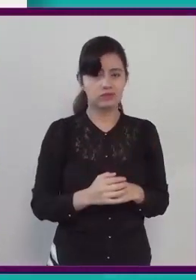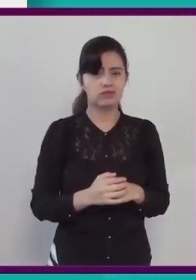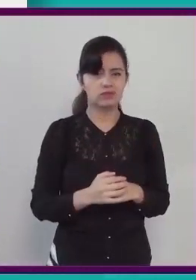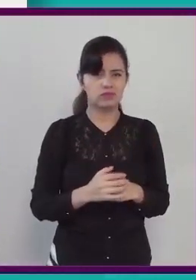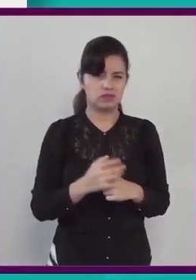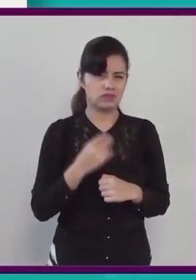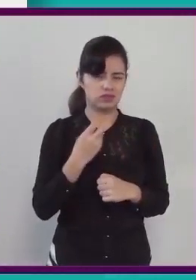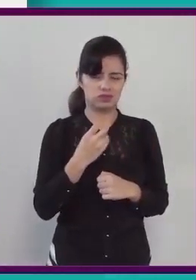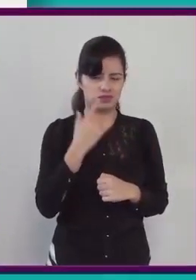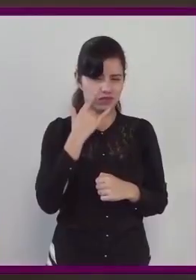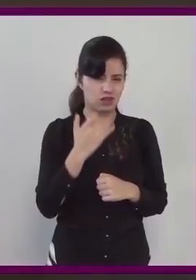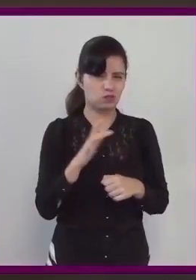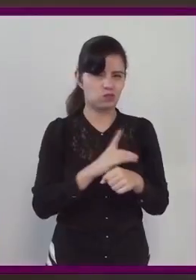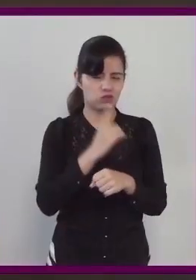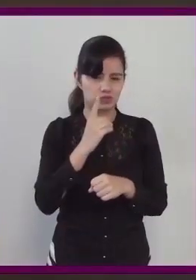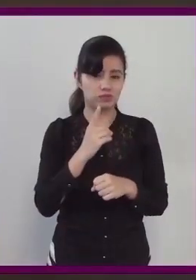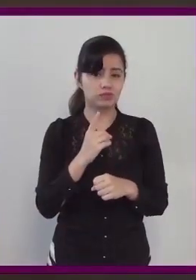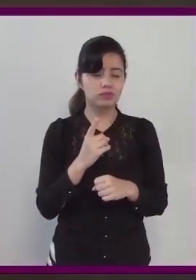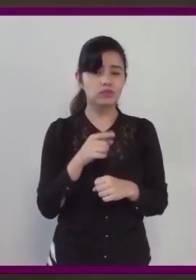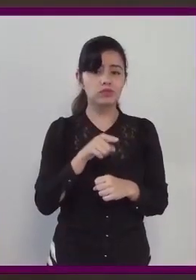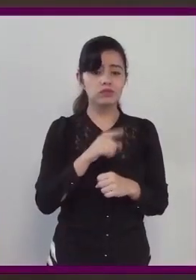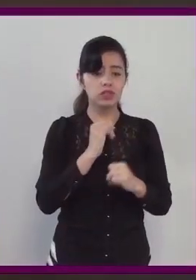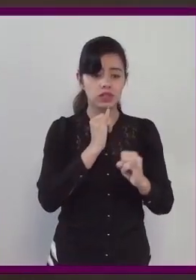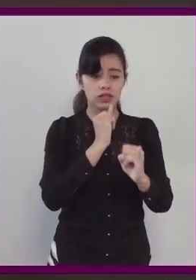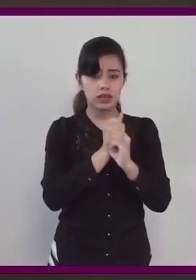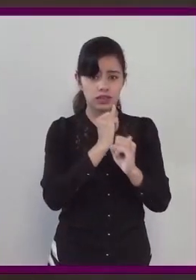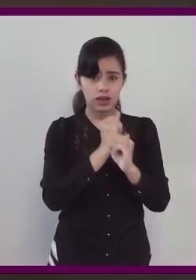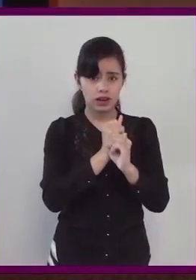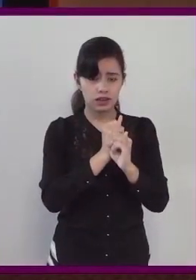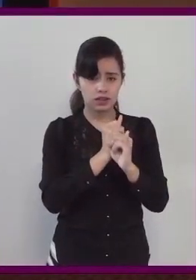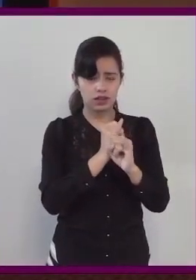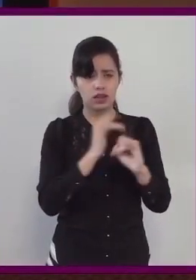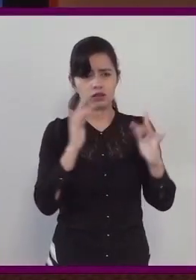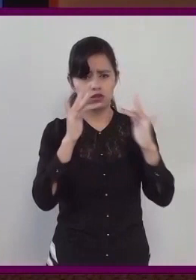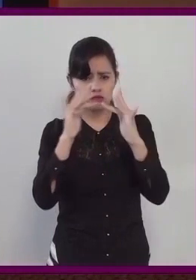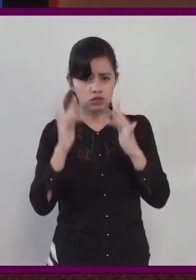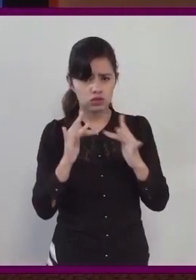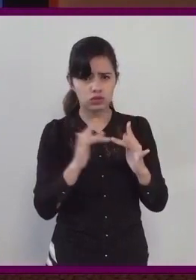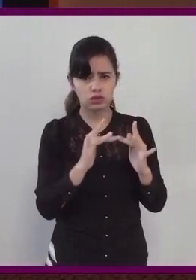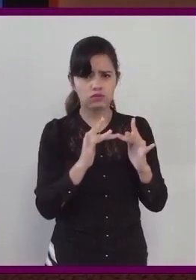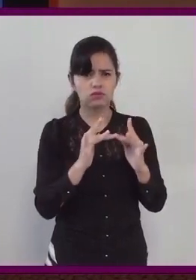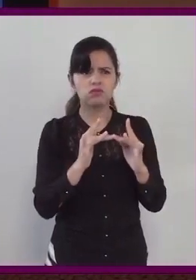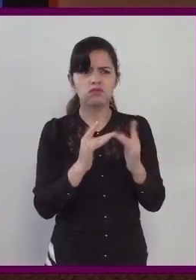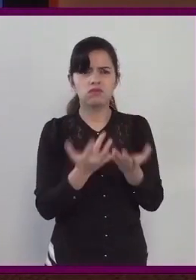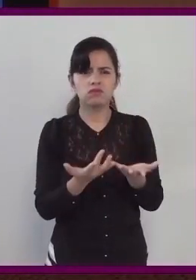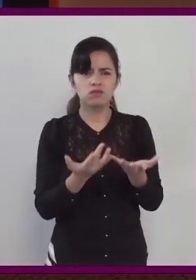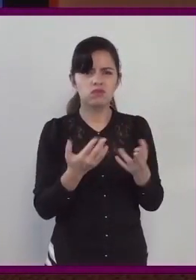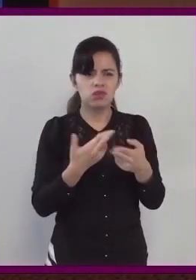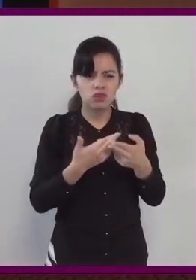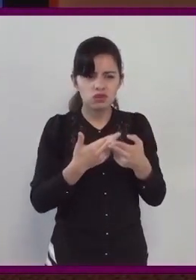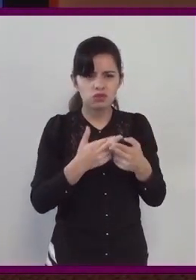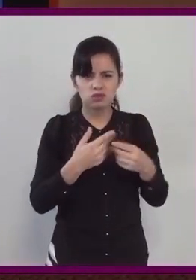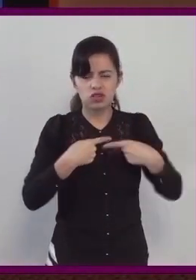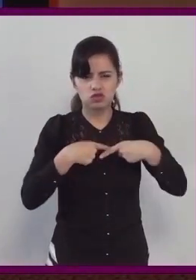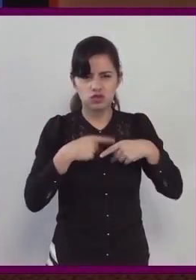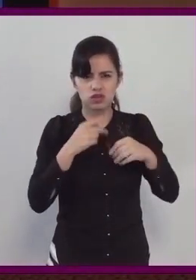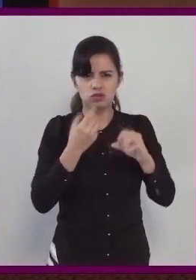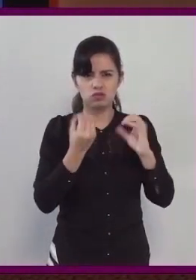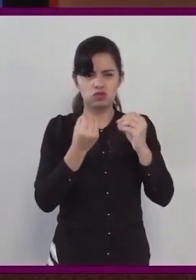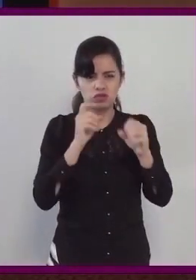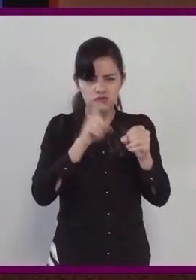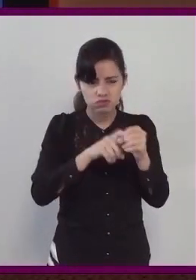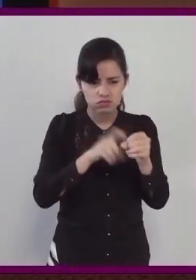o homófobas, ¿no? Creo que es paradójico, ¿cierto? Porque las redes sociales